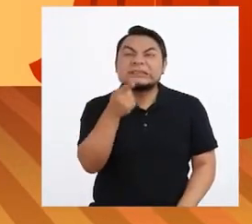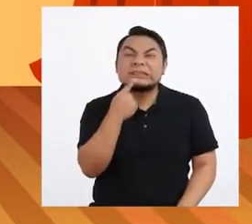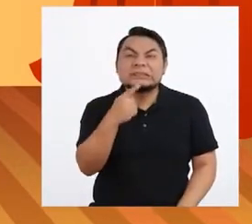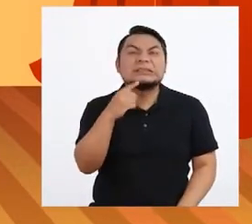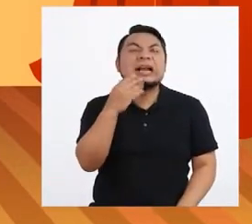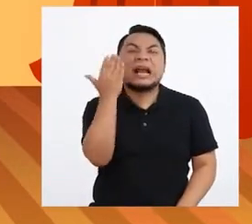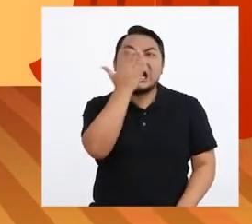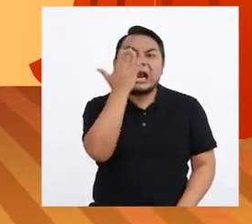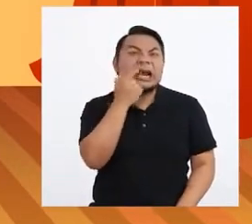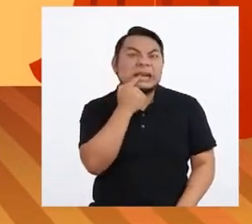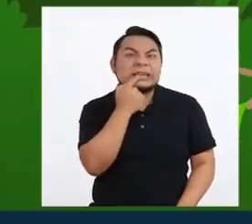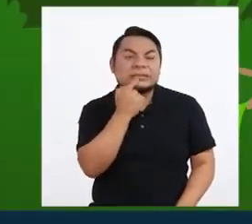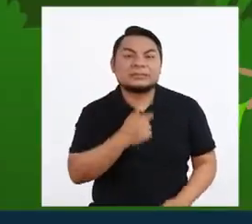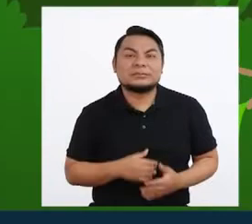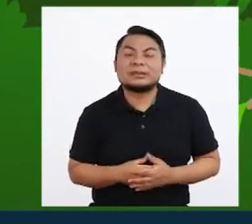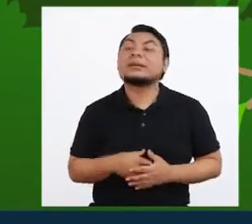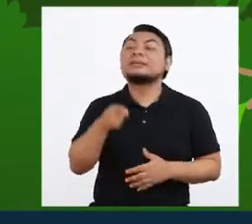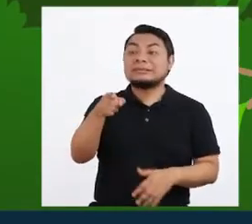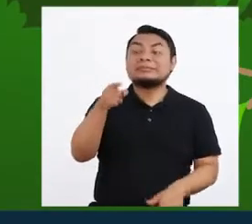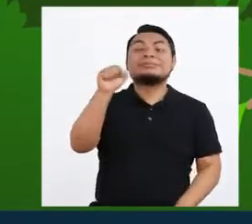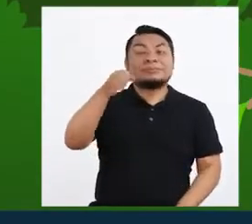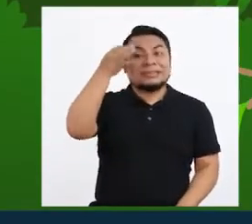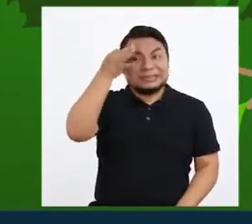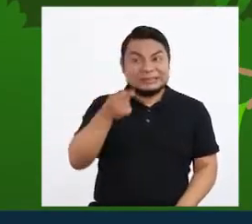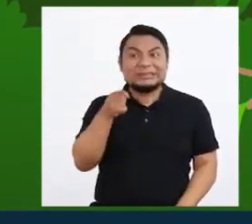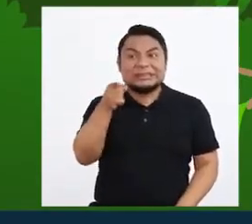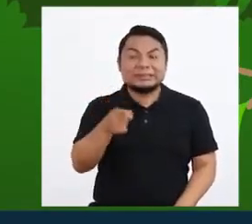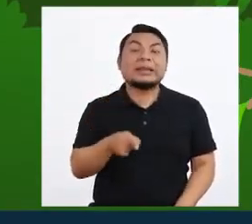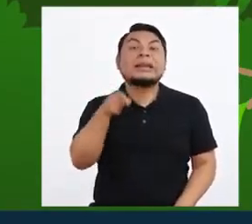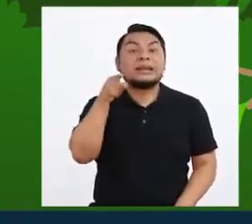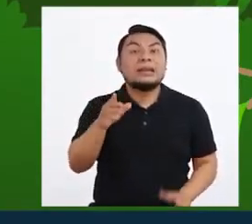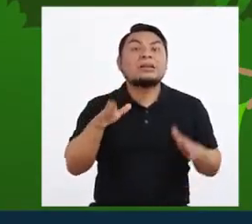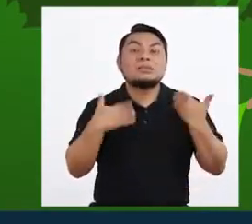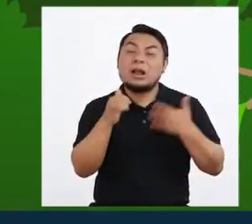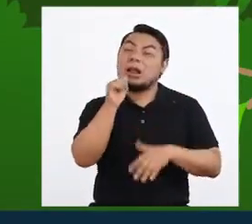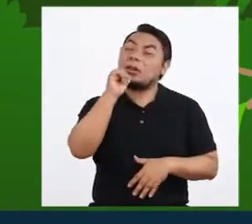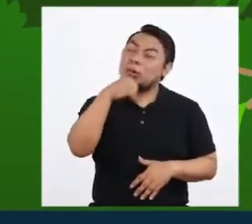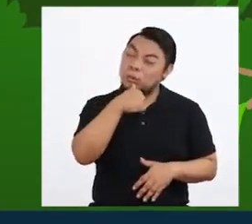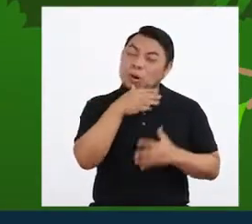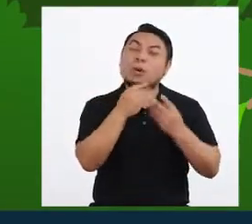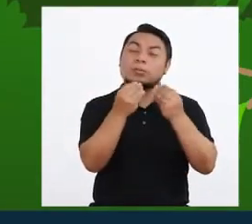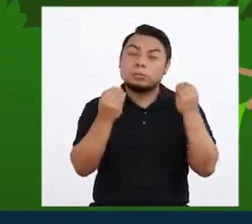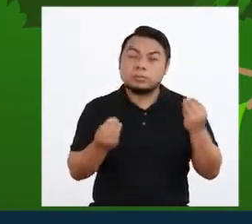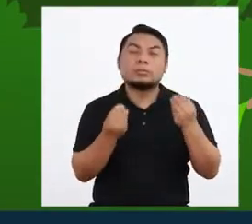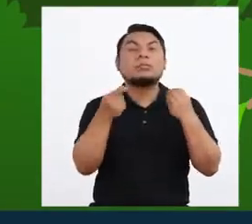que se llaman caries. Es cierto, y eso puede